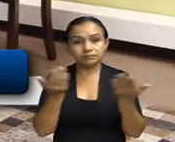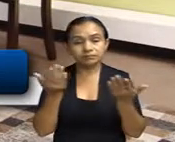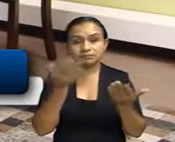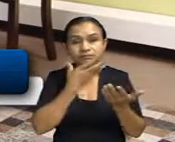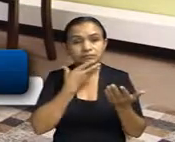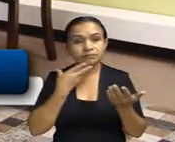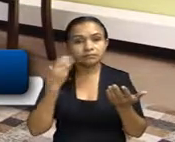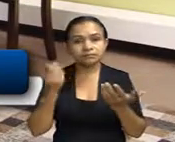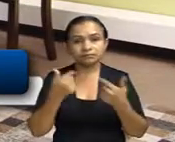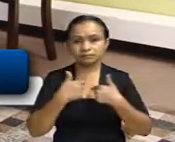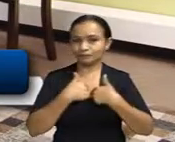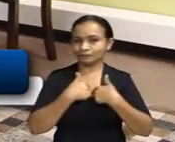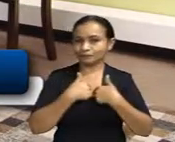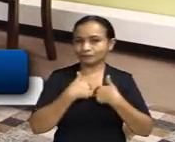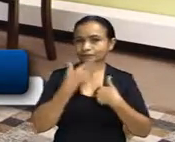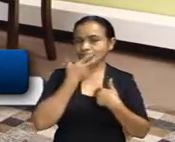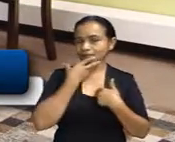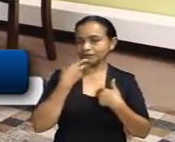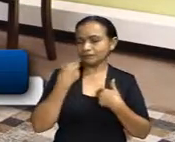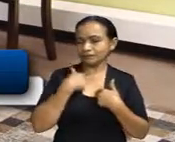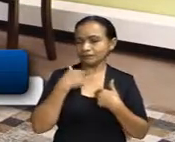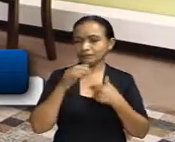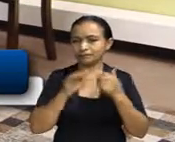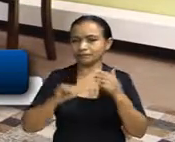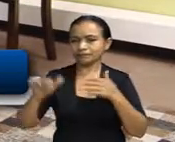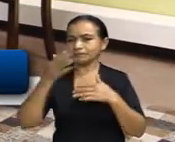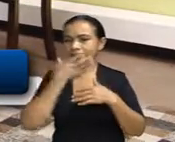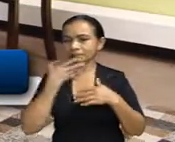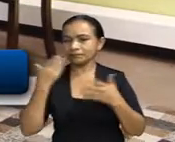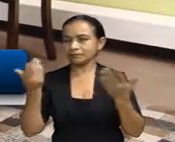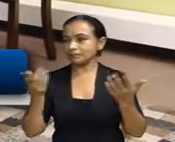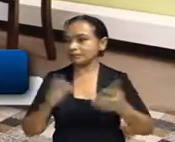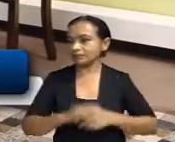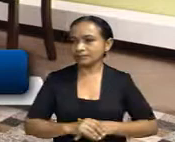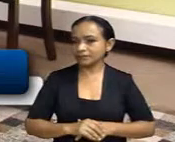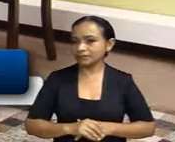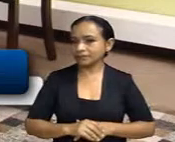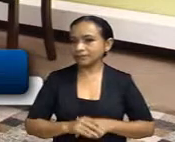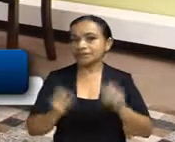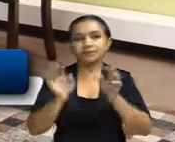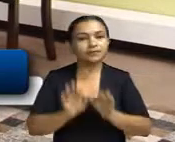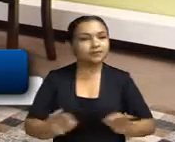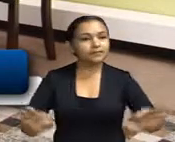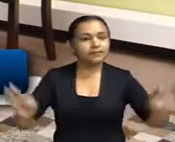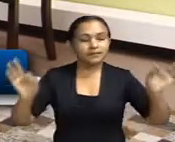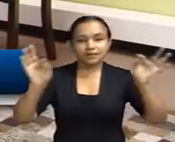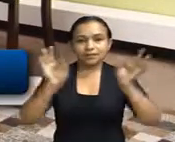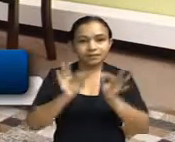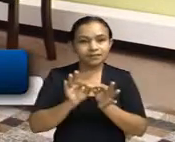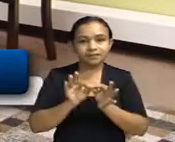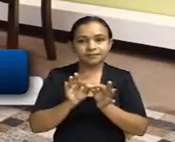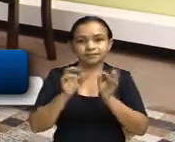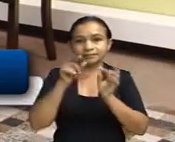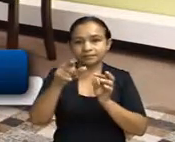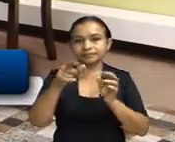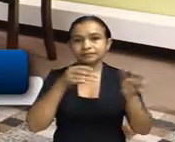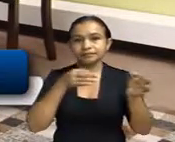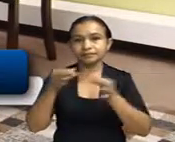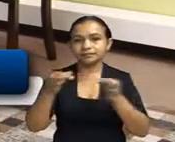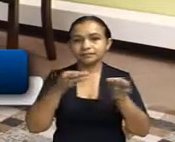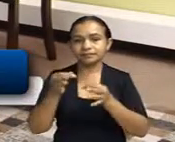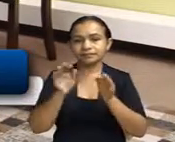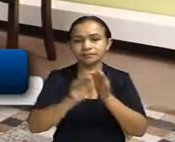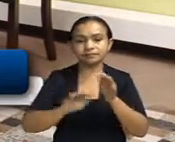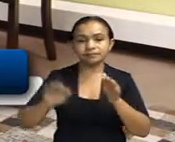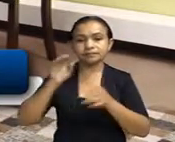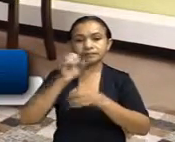Los jóvenes así como yo, pues. Sí. O los jóvenes más jóvenes. Sí, es que mire, eso es importante porque la gente cree, como tú mencionas, que entre más